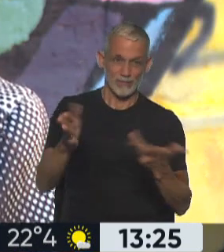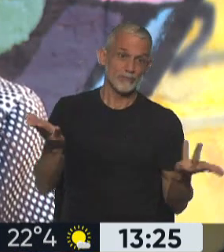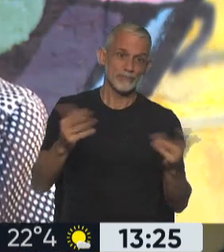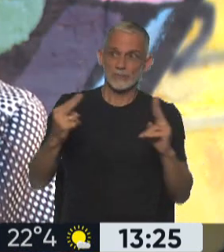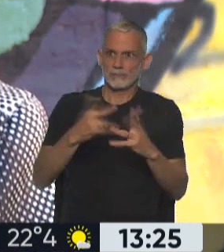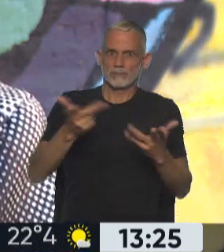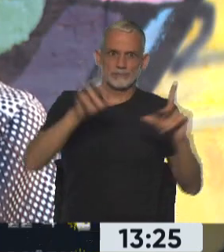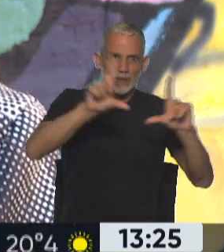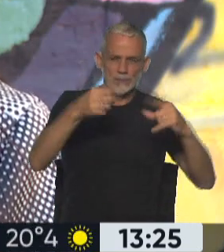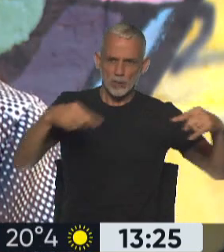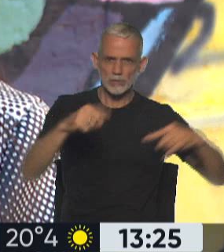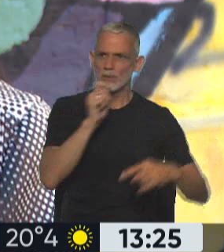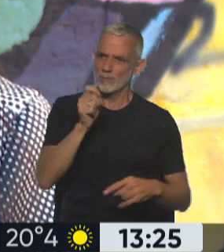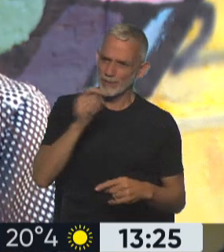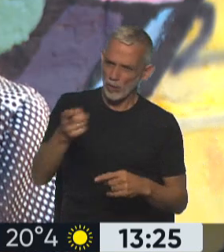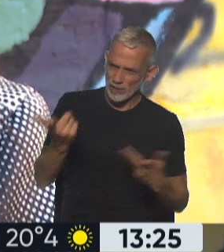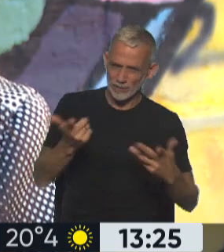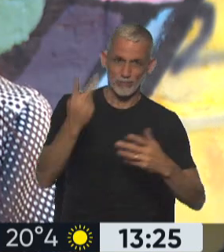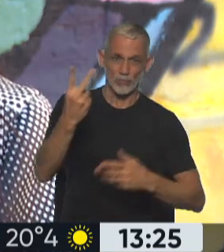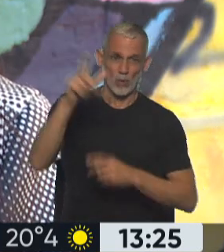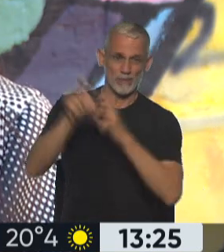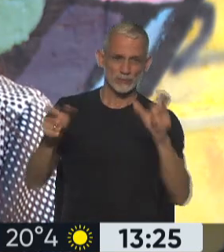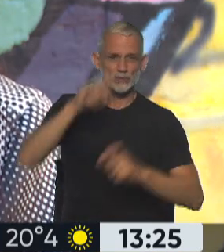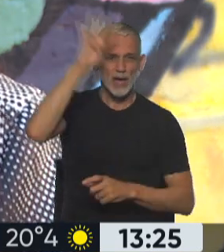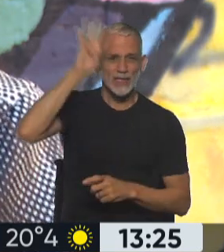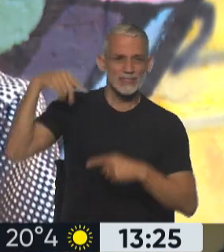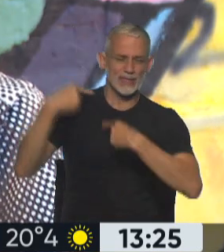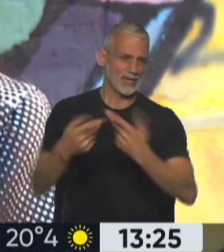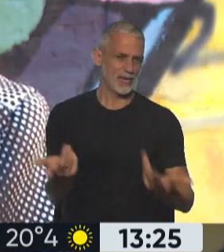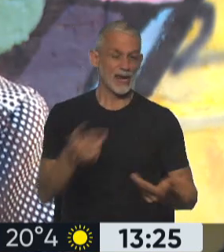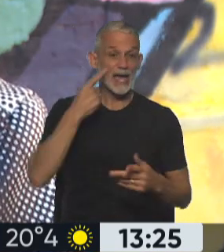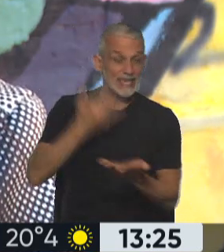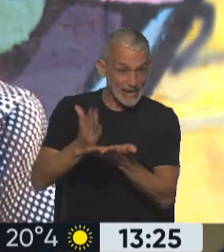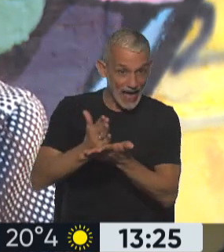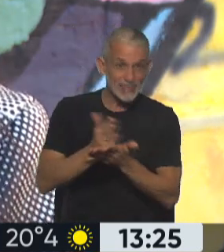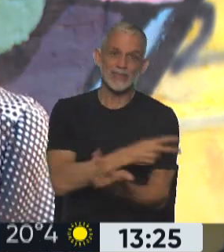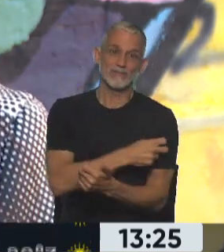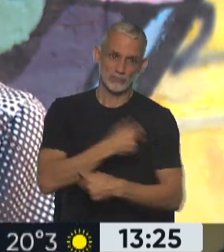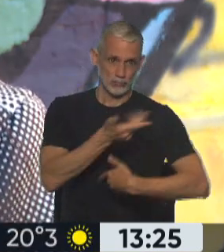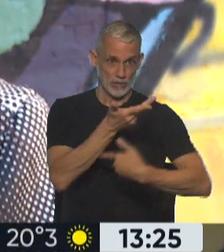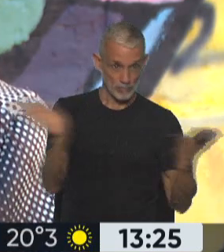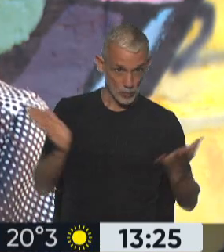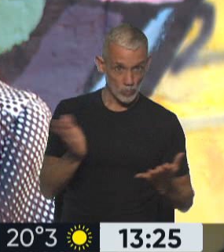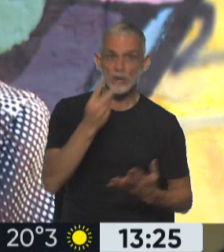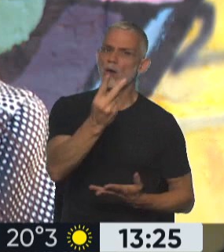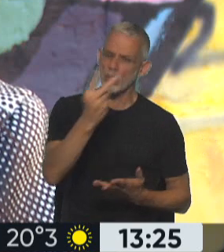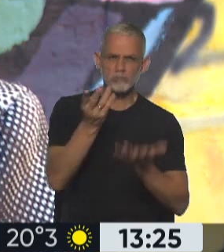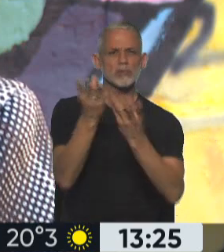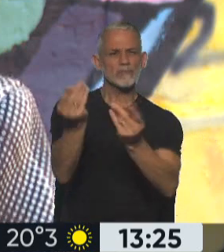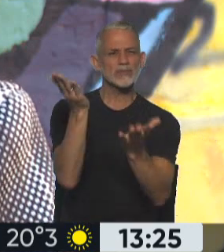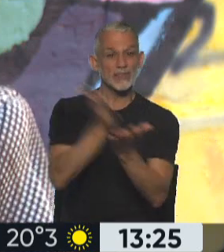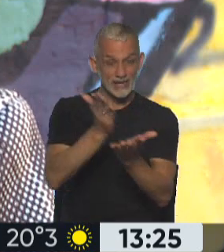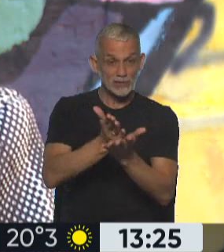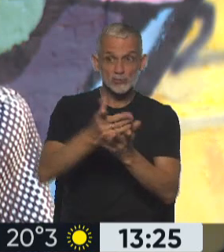de un medio de comunicación con dos personas indígenas la verdad que tanto el inari como la defensoría del público que defiende los derechos